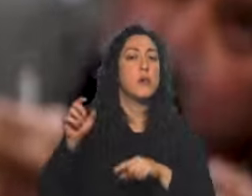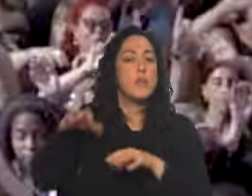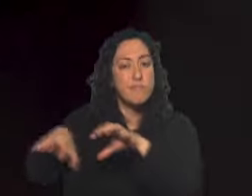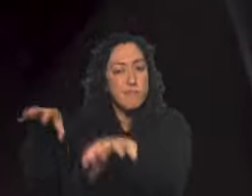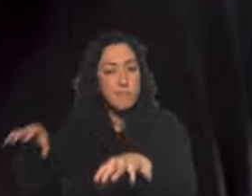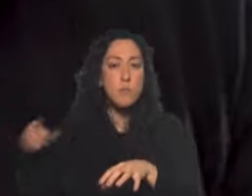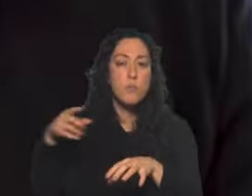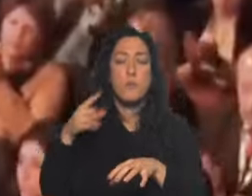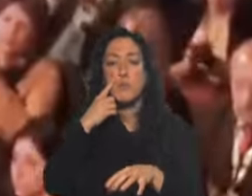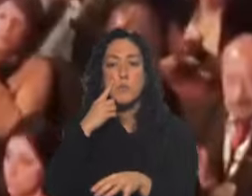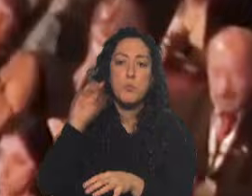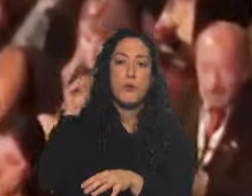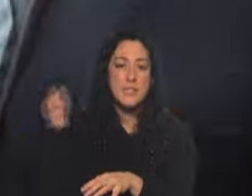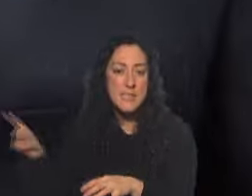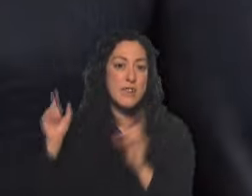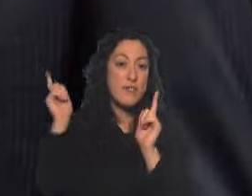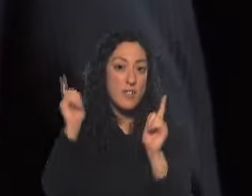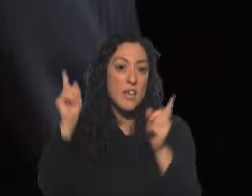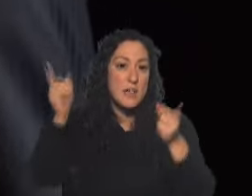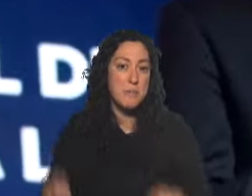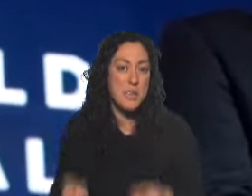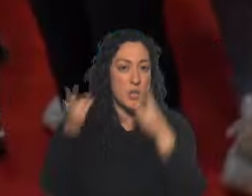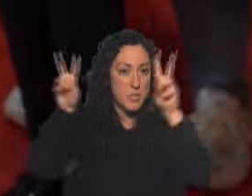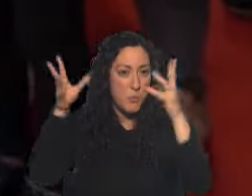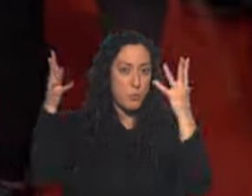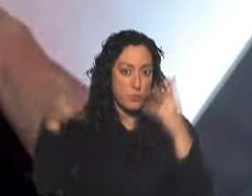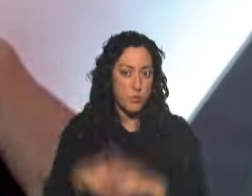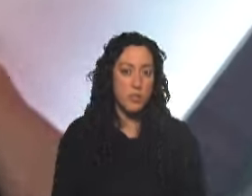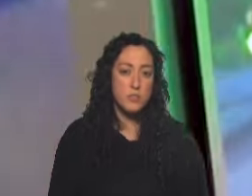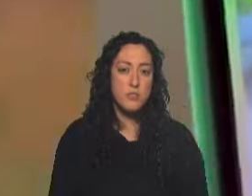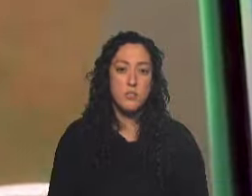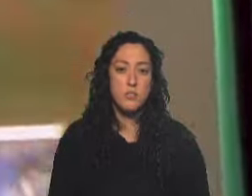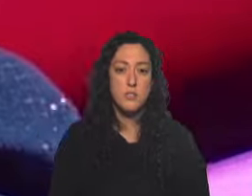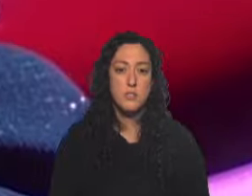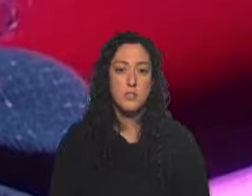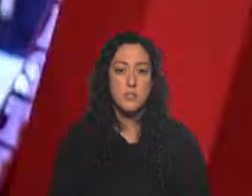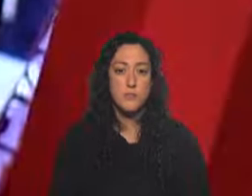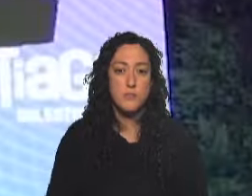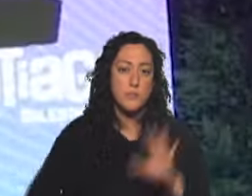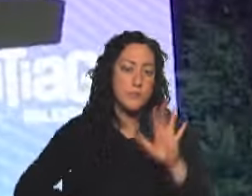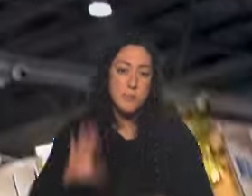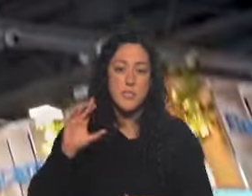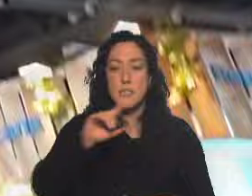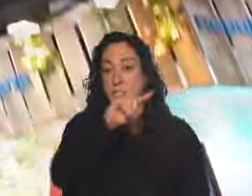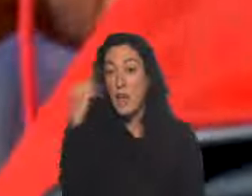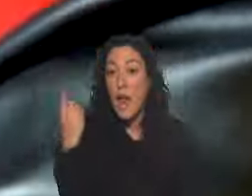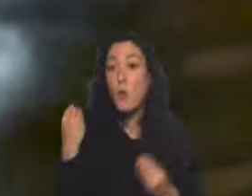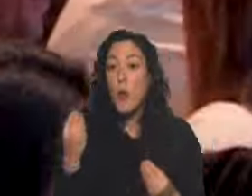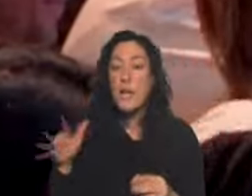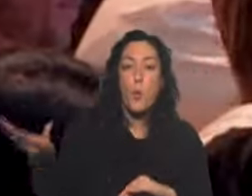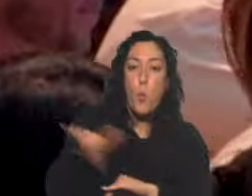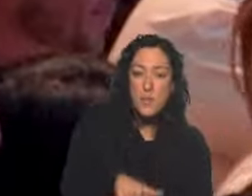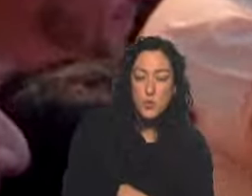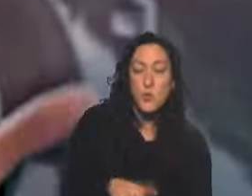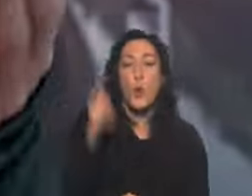municipios brasileros y también sus operadores turísticos, claro. Los stands destacados a nivel nacional serán Iguazú,